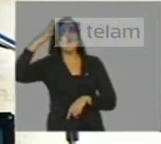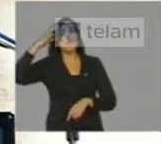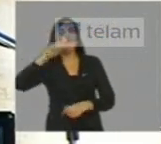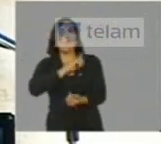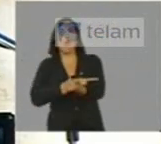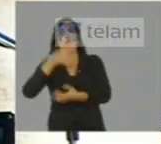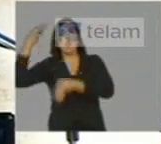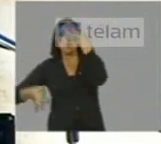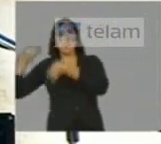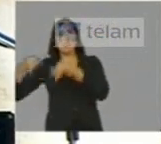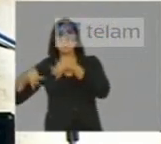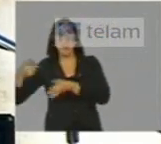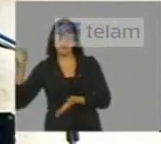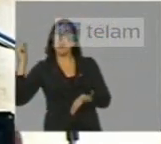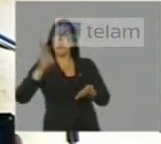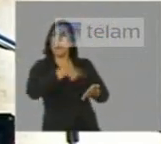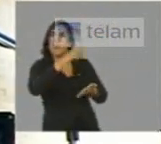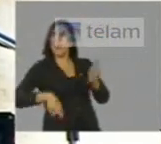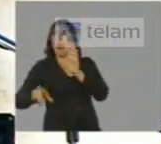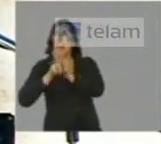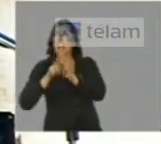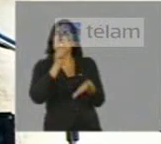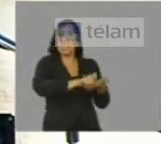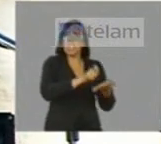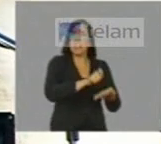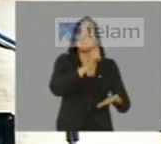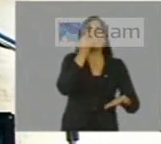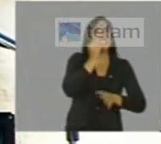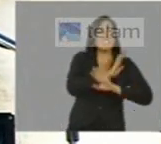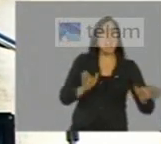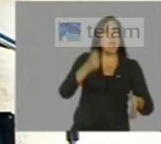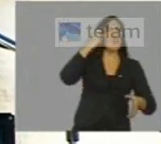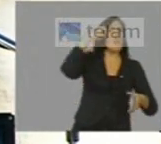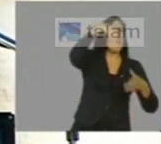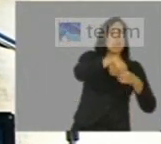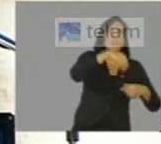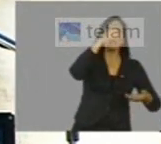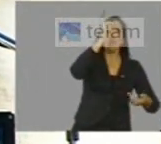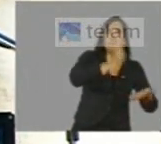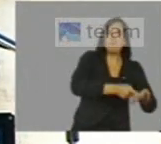legisladores, presidentes. La verdad que